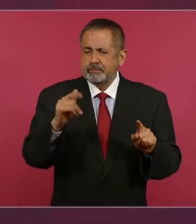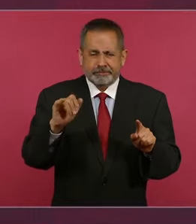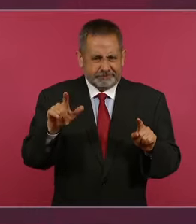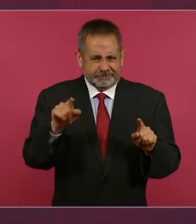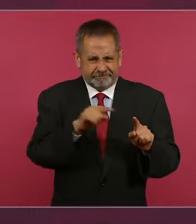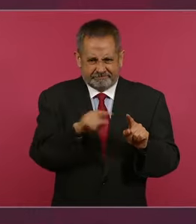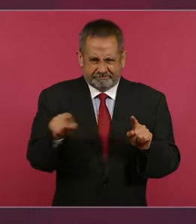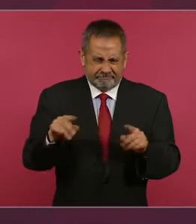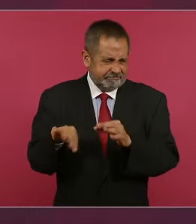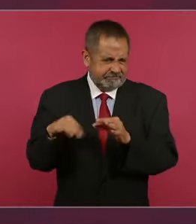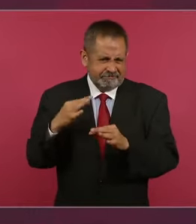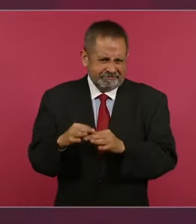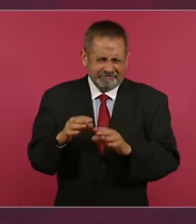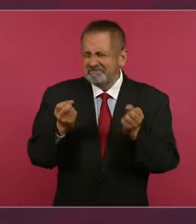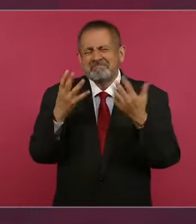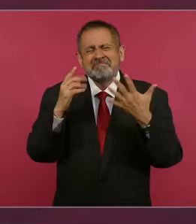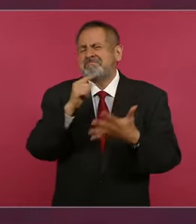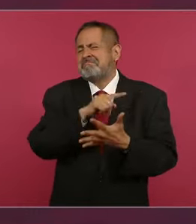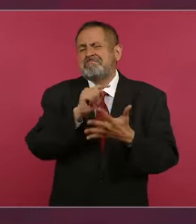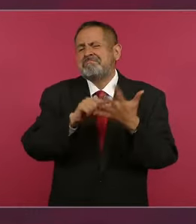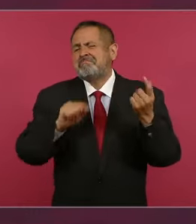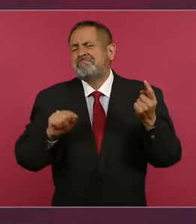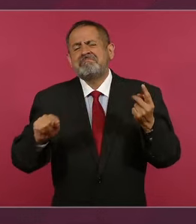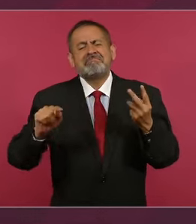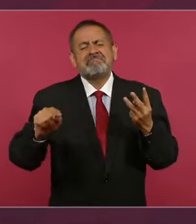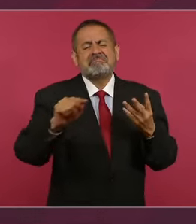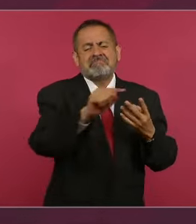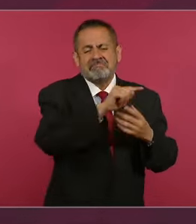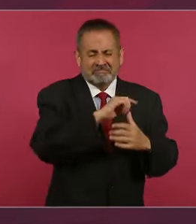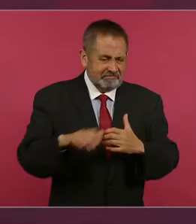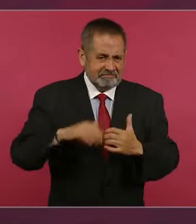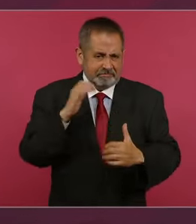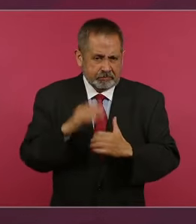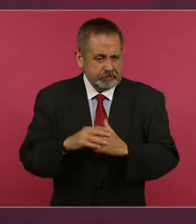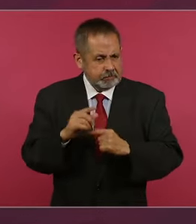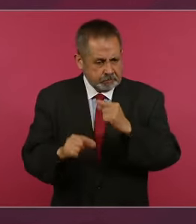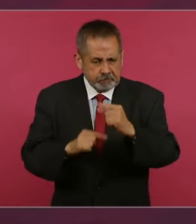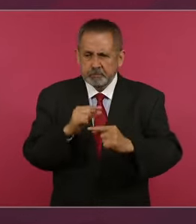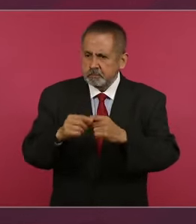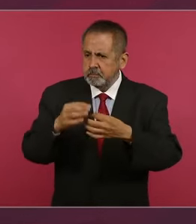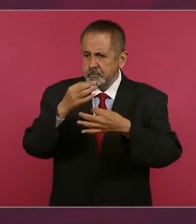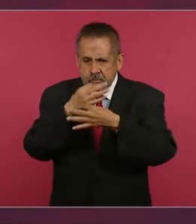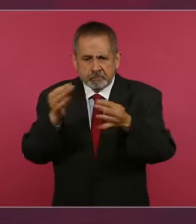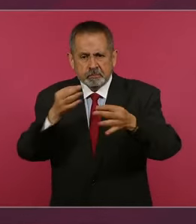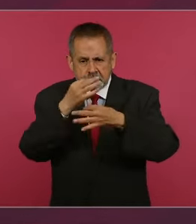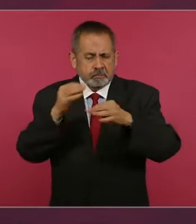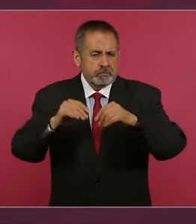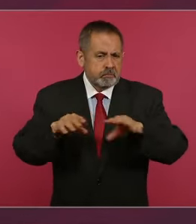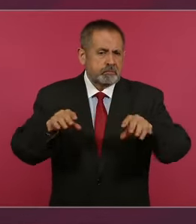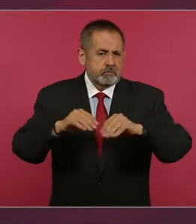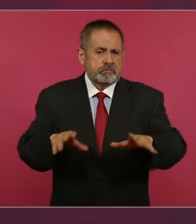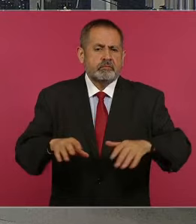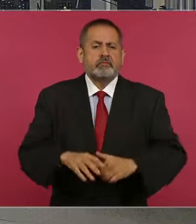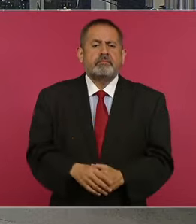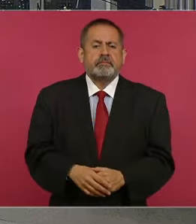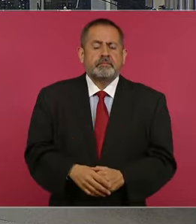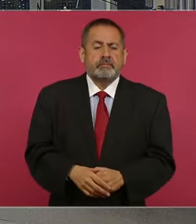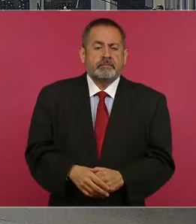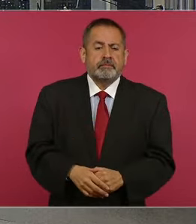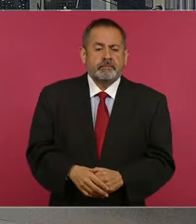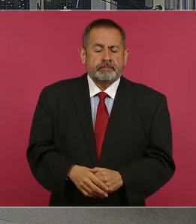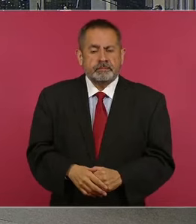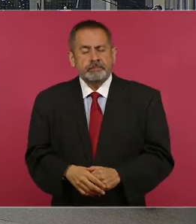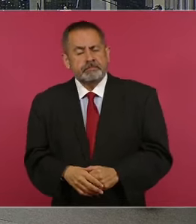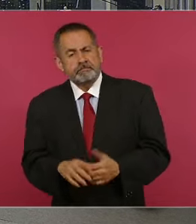y muchas cosas más. Pero ahí vamos a ir poco a poco informando. Gracias, presidente. Ya para